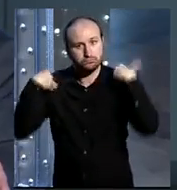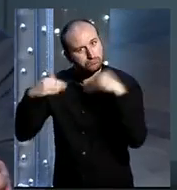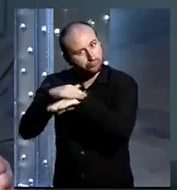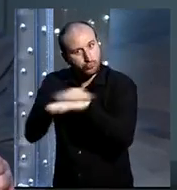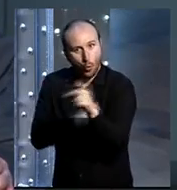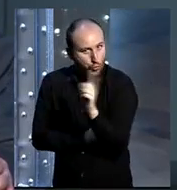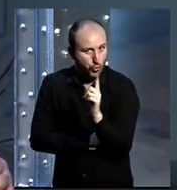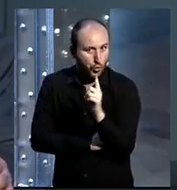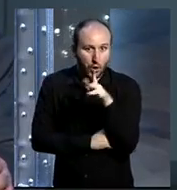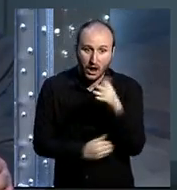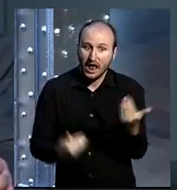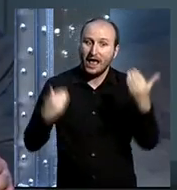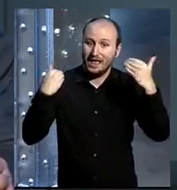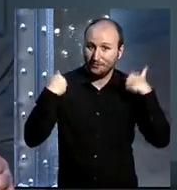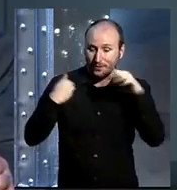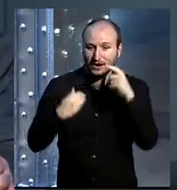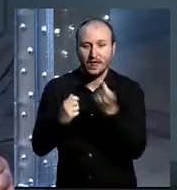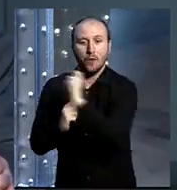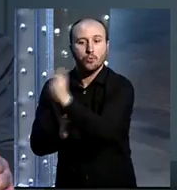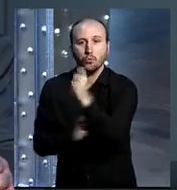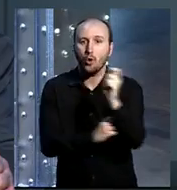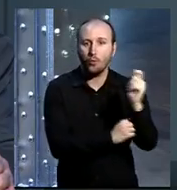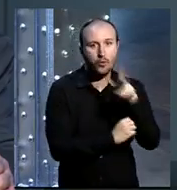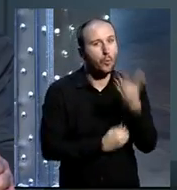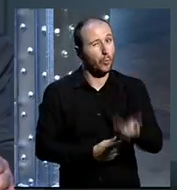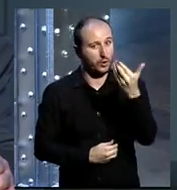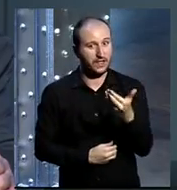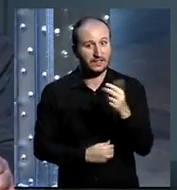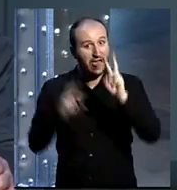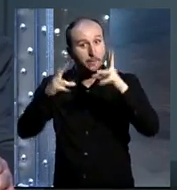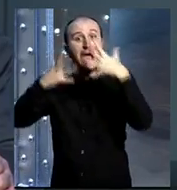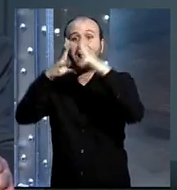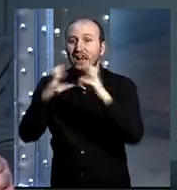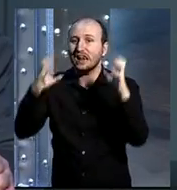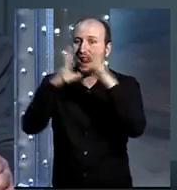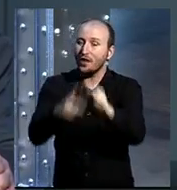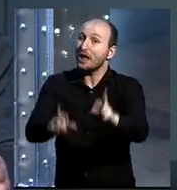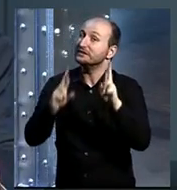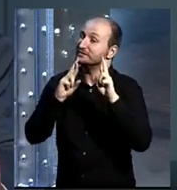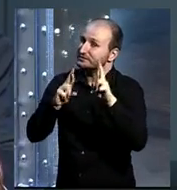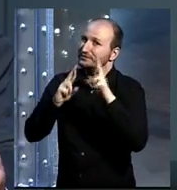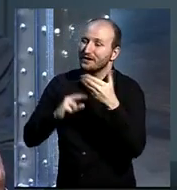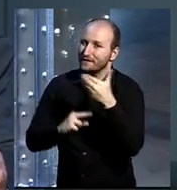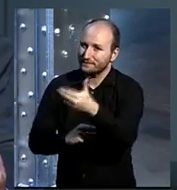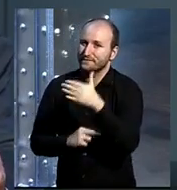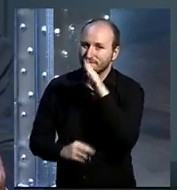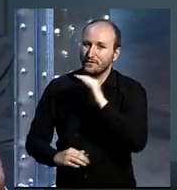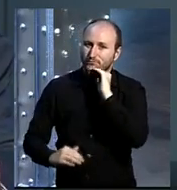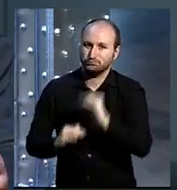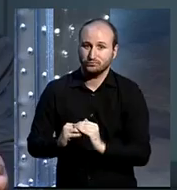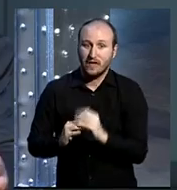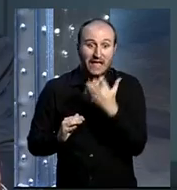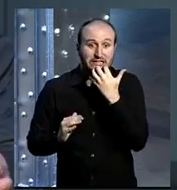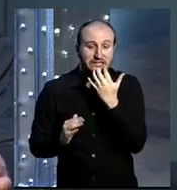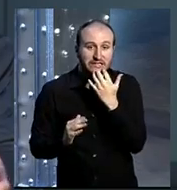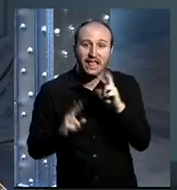de responsabilidades es importante, ¿no? El cloud, como sabéis, se espera muchísimo del cloud, y evidentemente si no se resuelve